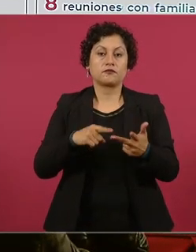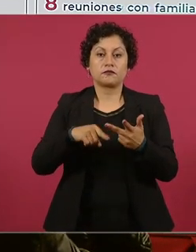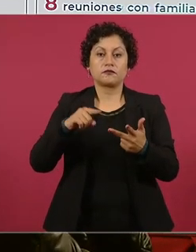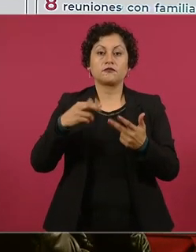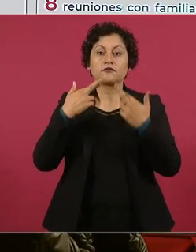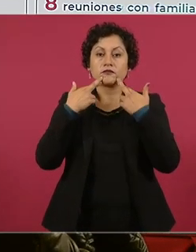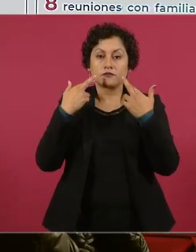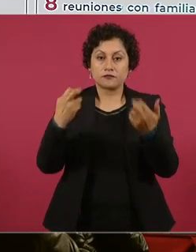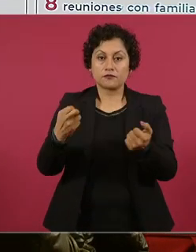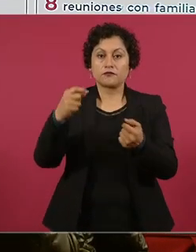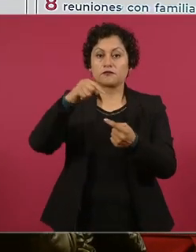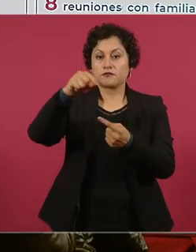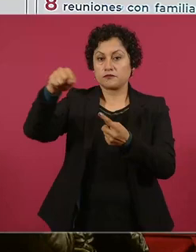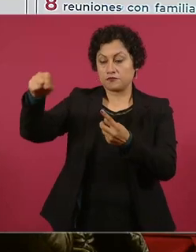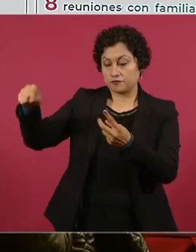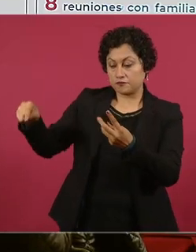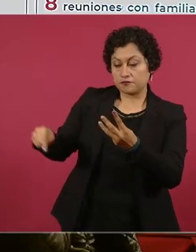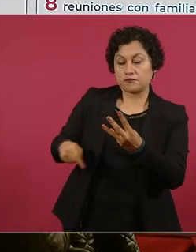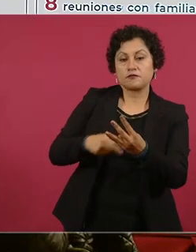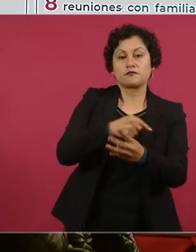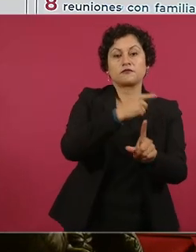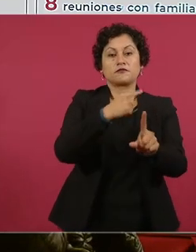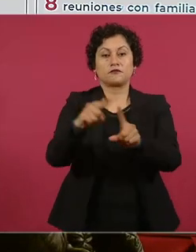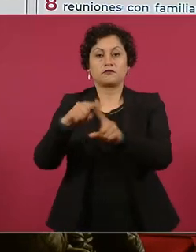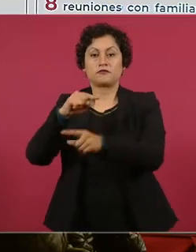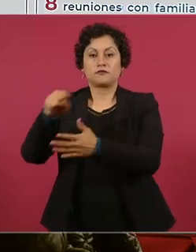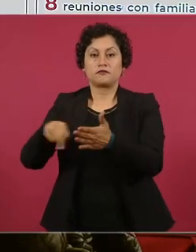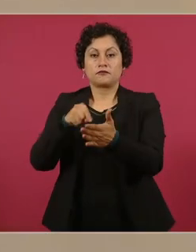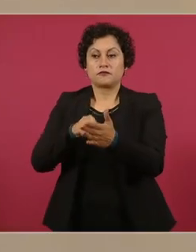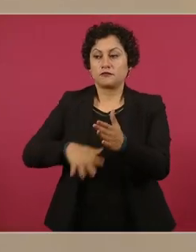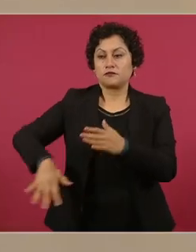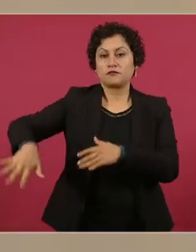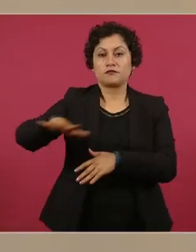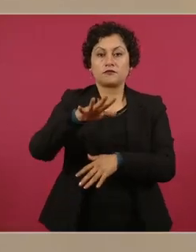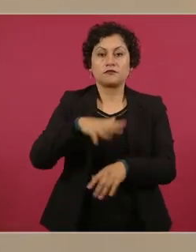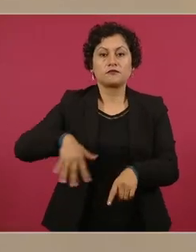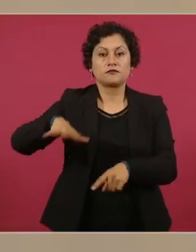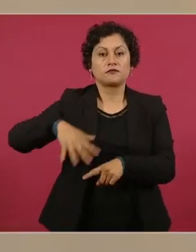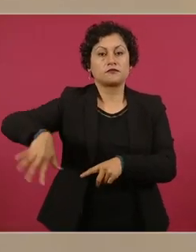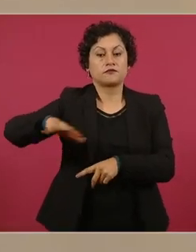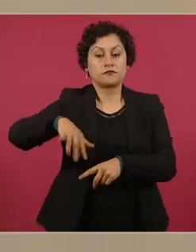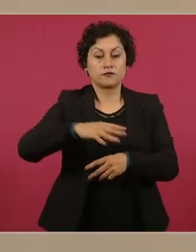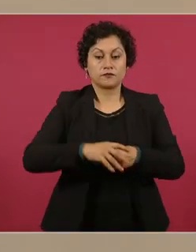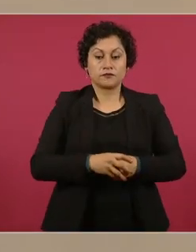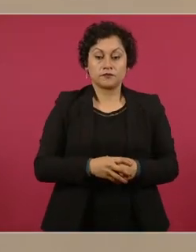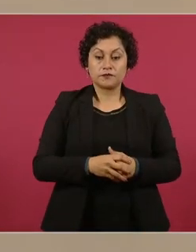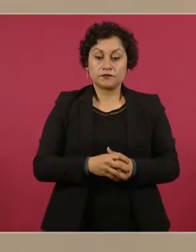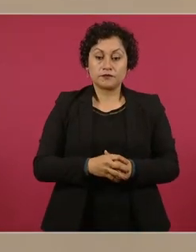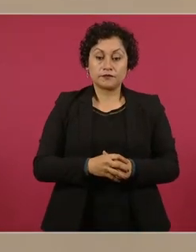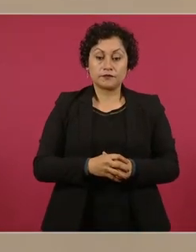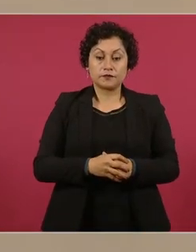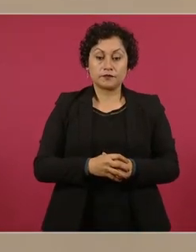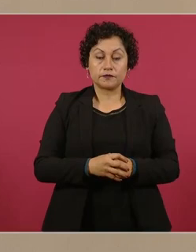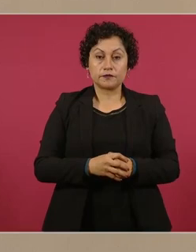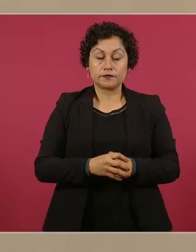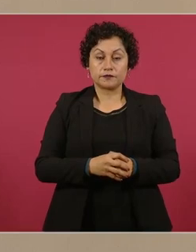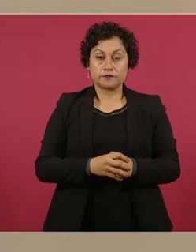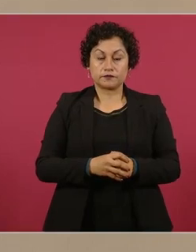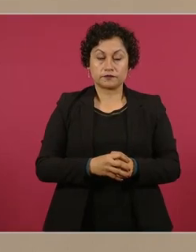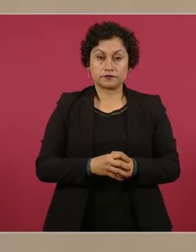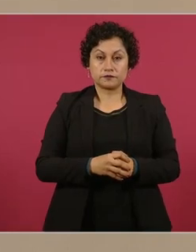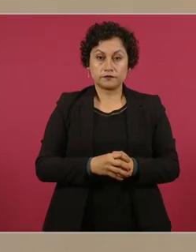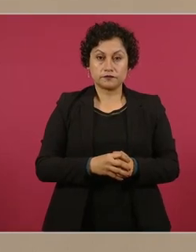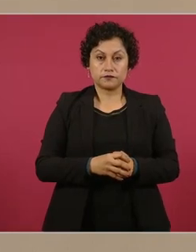del Coyote, Las Cuevas, Barranca del Potrero y otros. En cuanto al… tenemos aquí